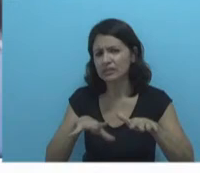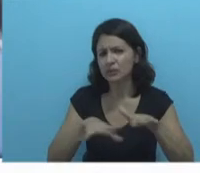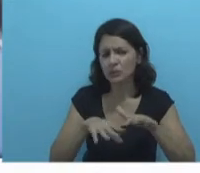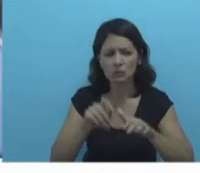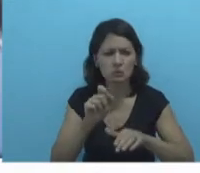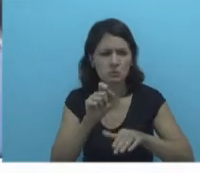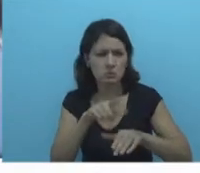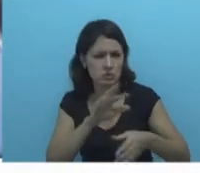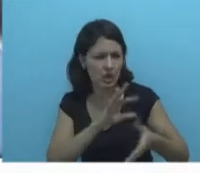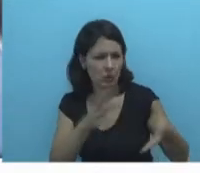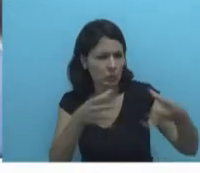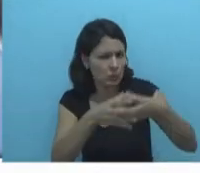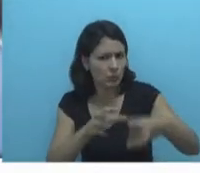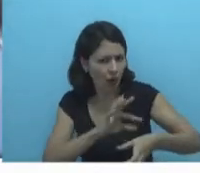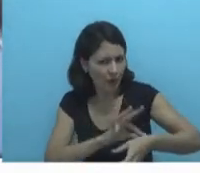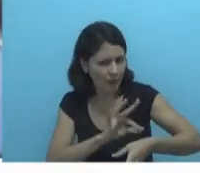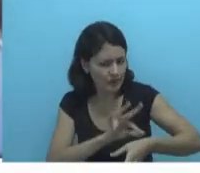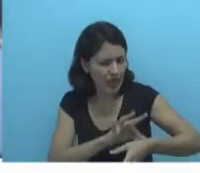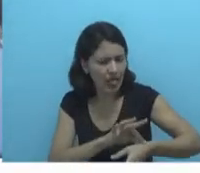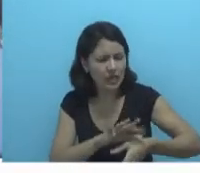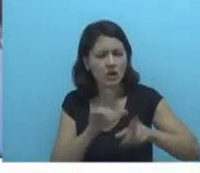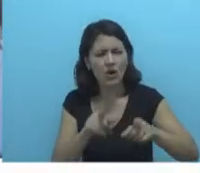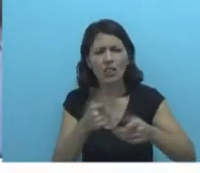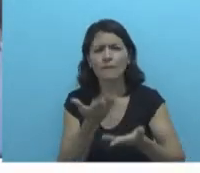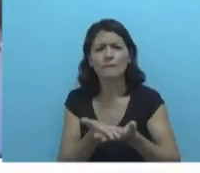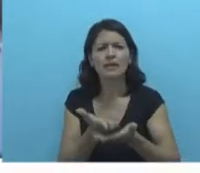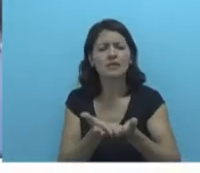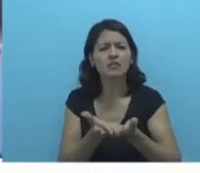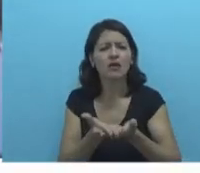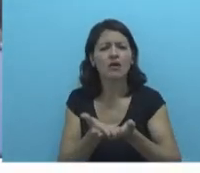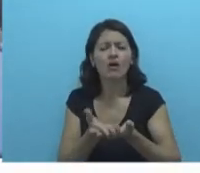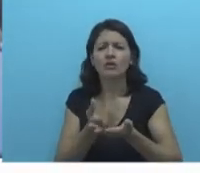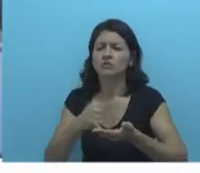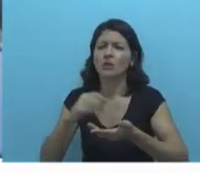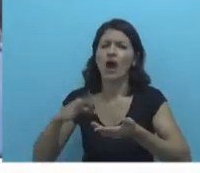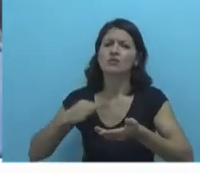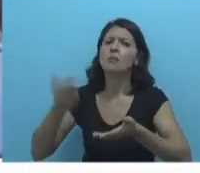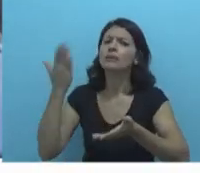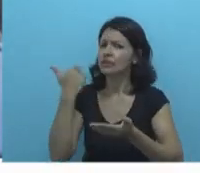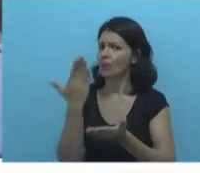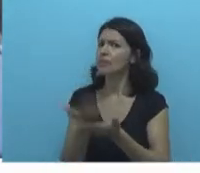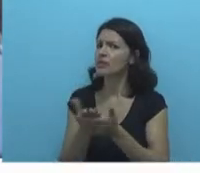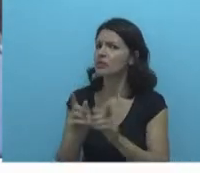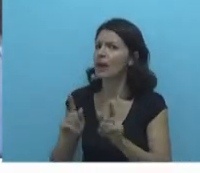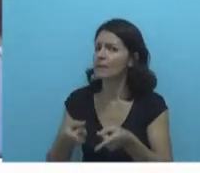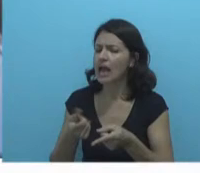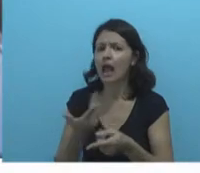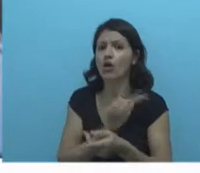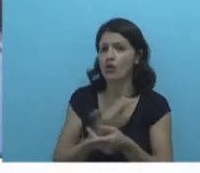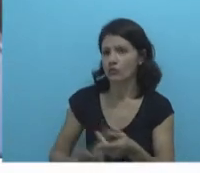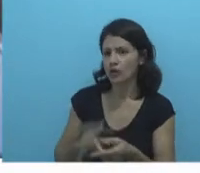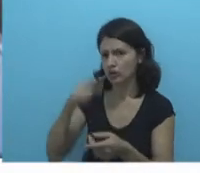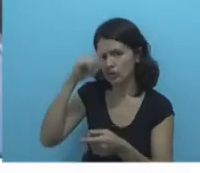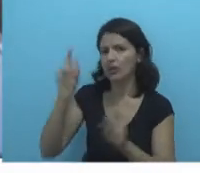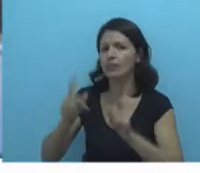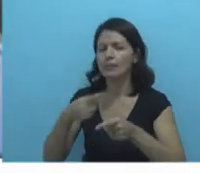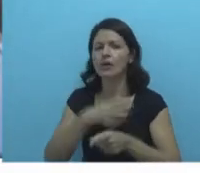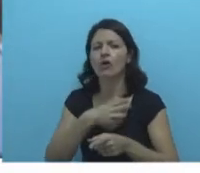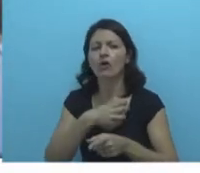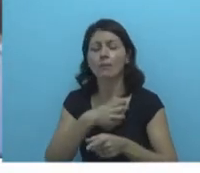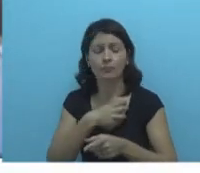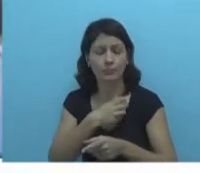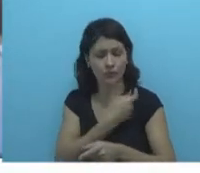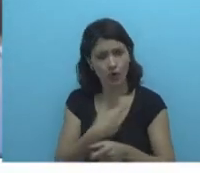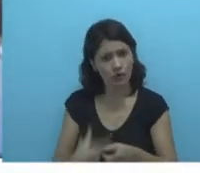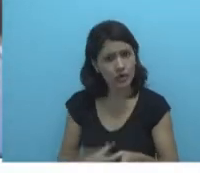Y este pedido no es un pedido nuevo, es algo que ya se hizo el año pasado, tanto el Gobierno Nacional como el Gobierno